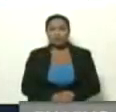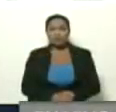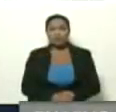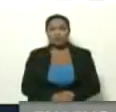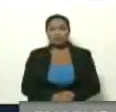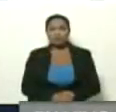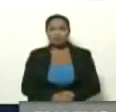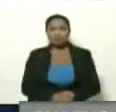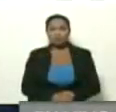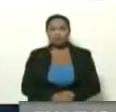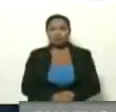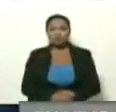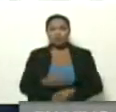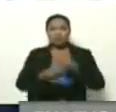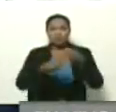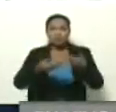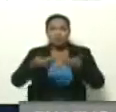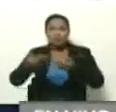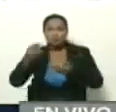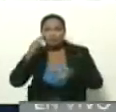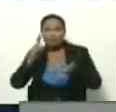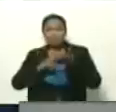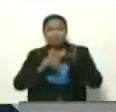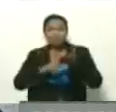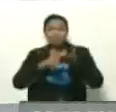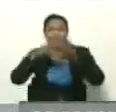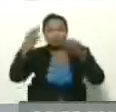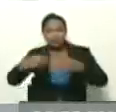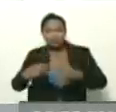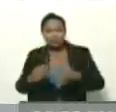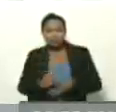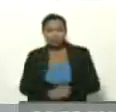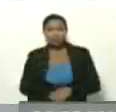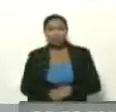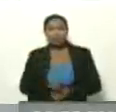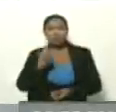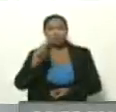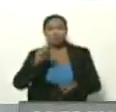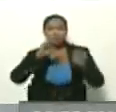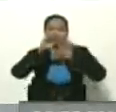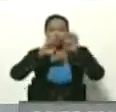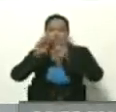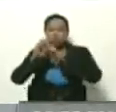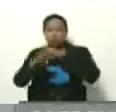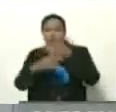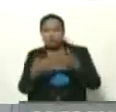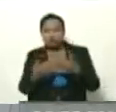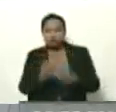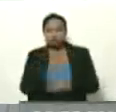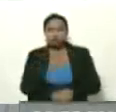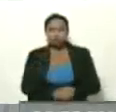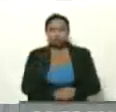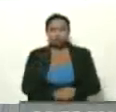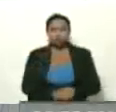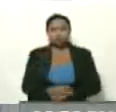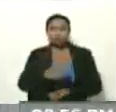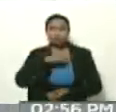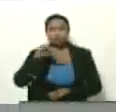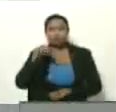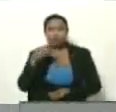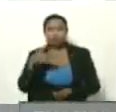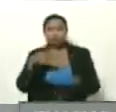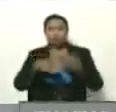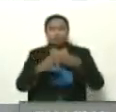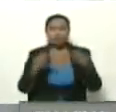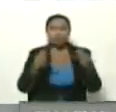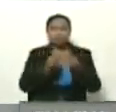Para hacer un balance real, verdadero, es necesario el diagnóstico y que nosotros podamos